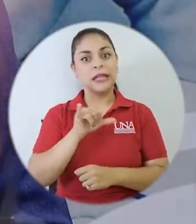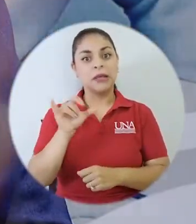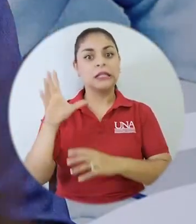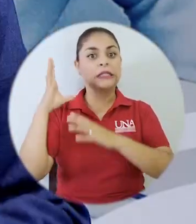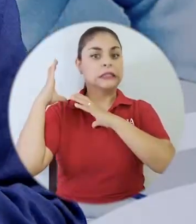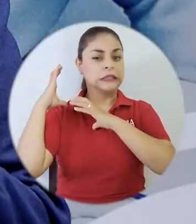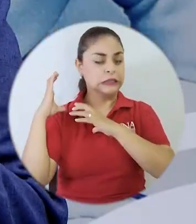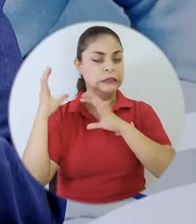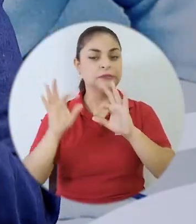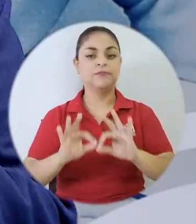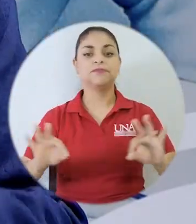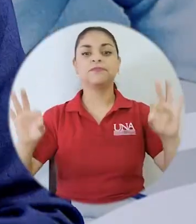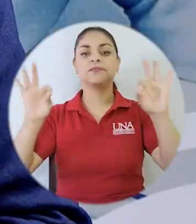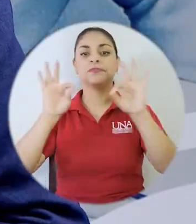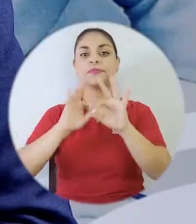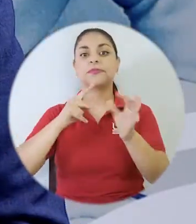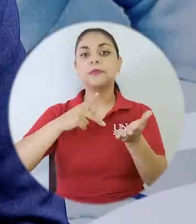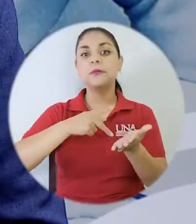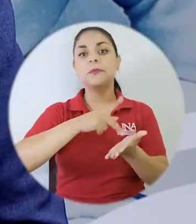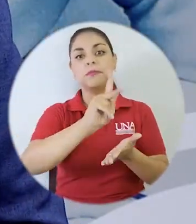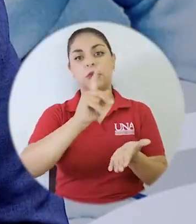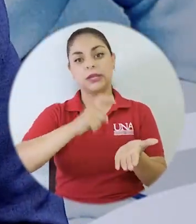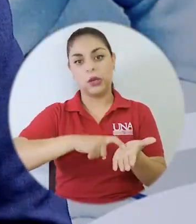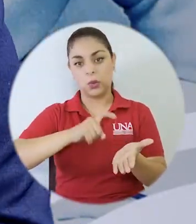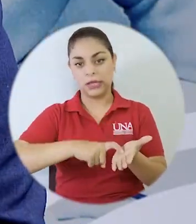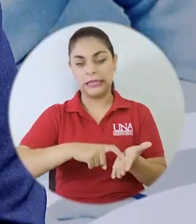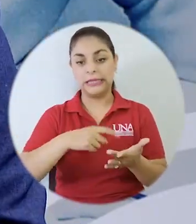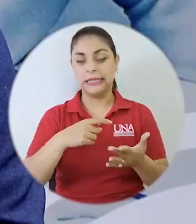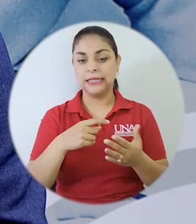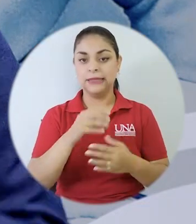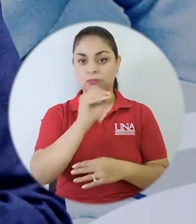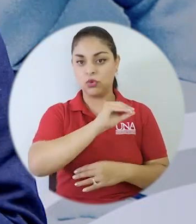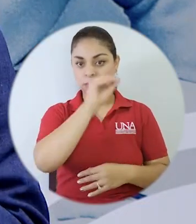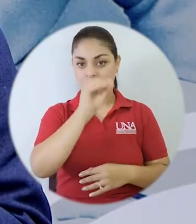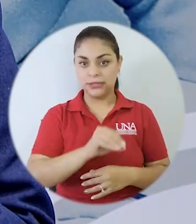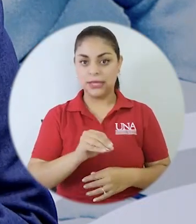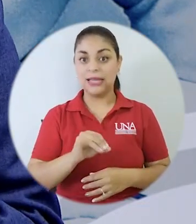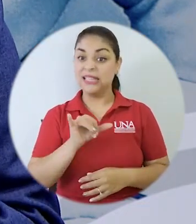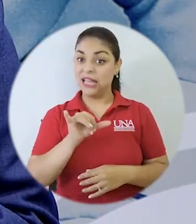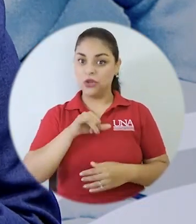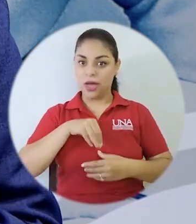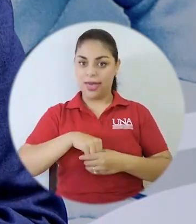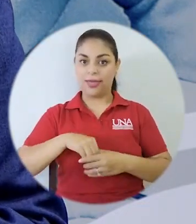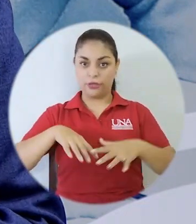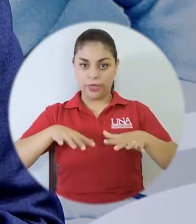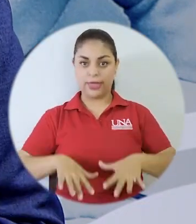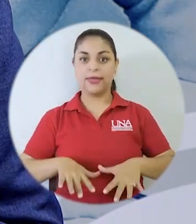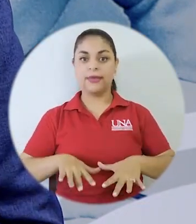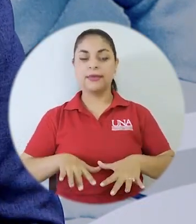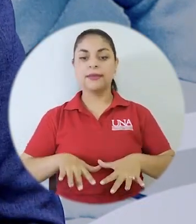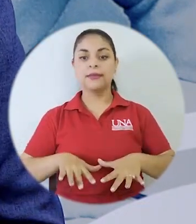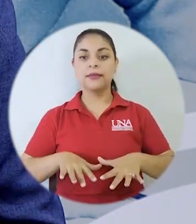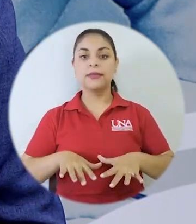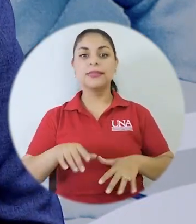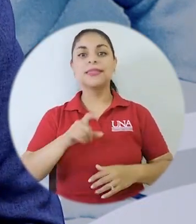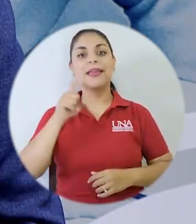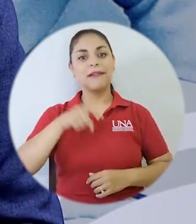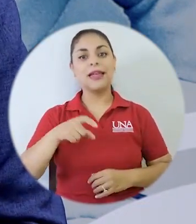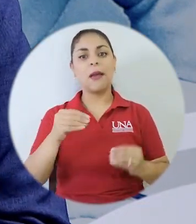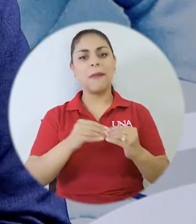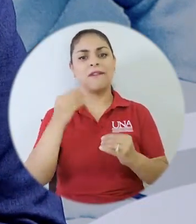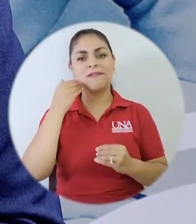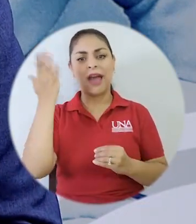y que también está siendo una carga importante en el pago de la deuda y los intereses internos. Y es entre nosotros, la interna es nuestra. Es mucho